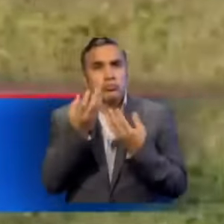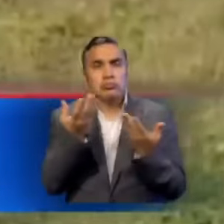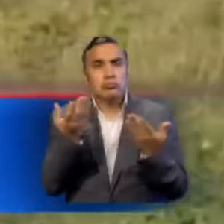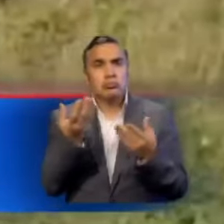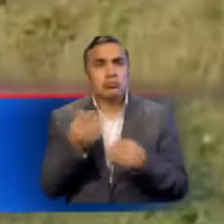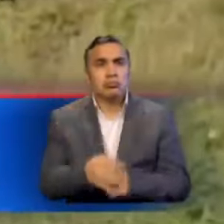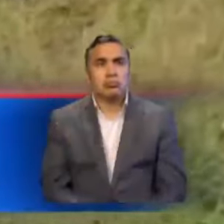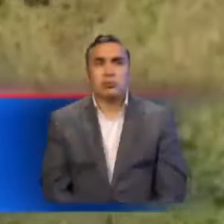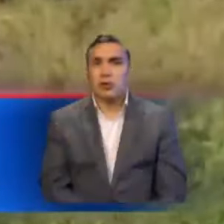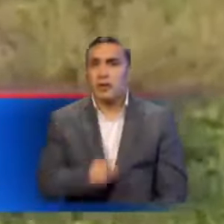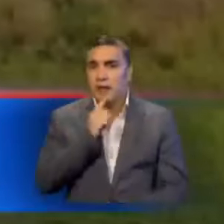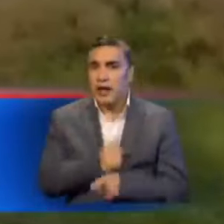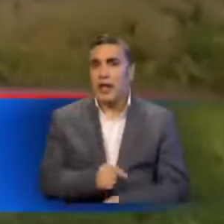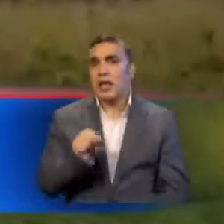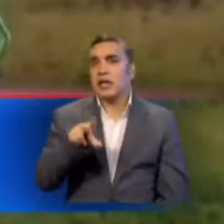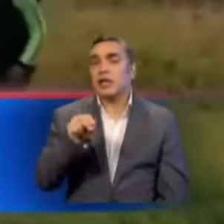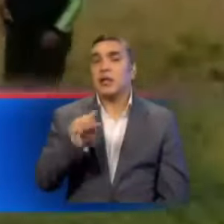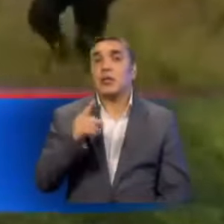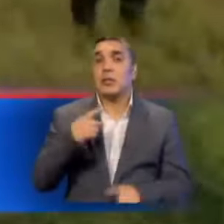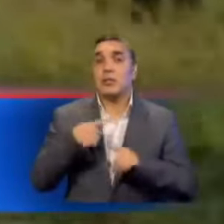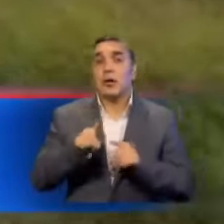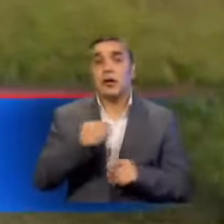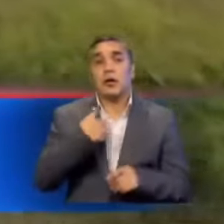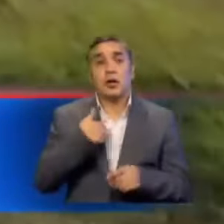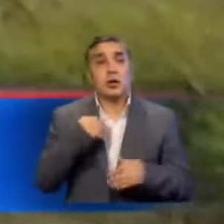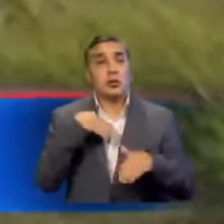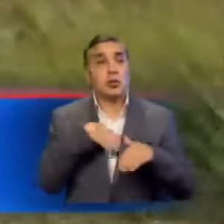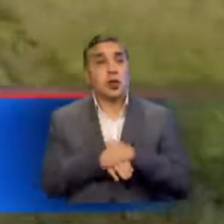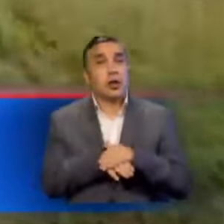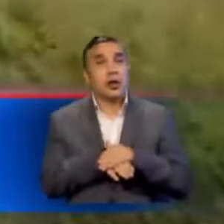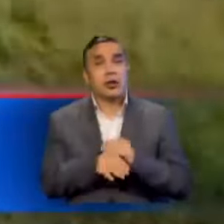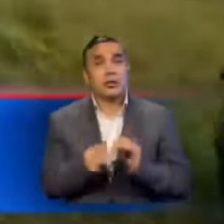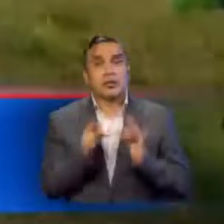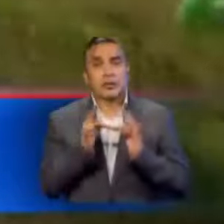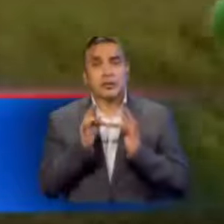sabe si es verídica, si es falsa, pero ellos la tienen en su poder.